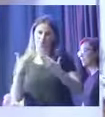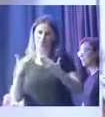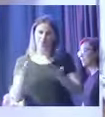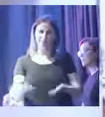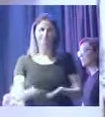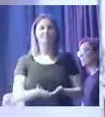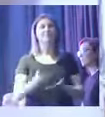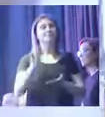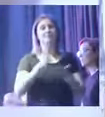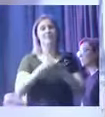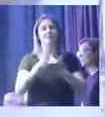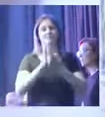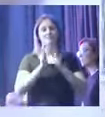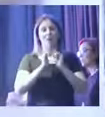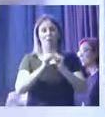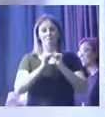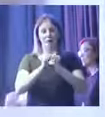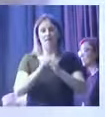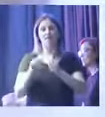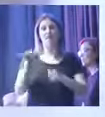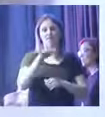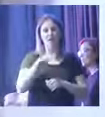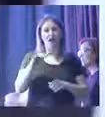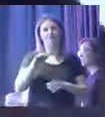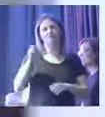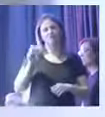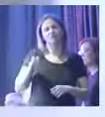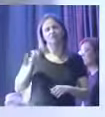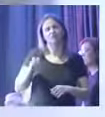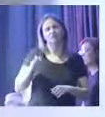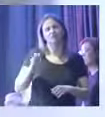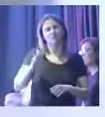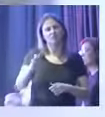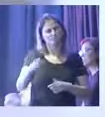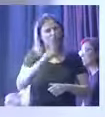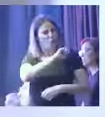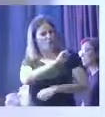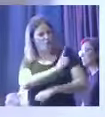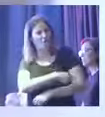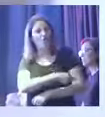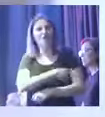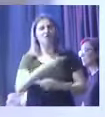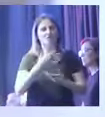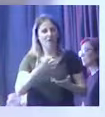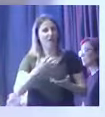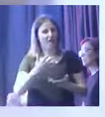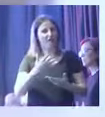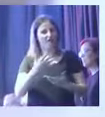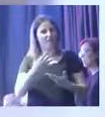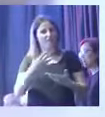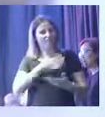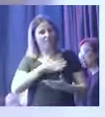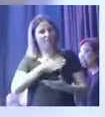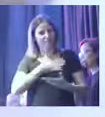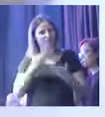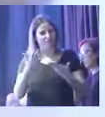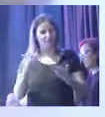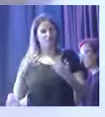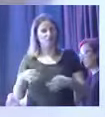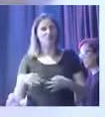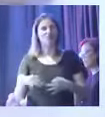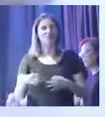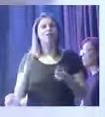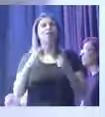Glenda nos ha acompañado además por los barrios con una capacidad, una fuerza y un espíritu realmente envidiable. Bueno,